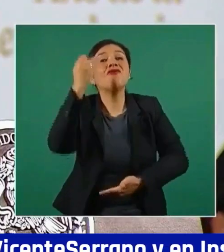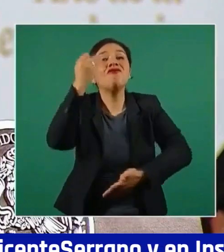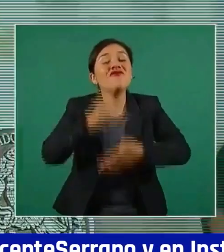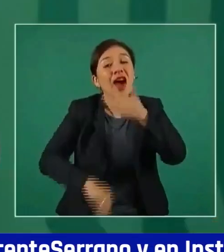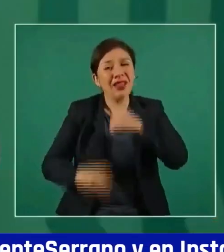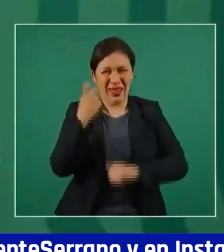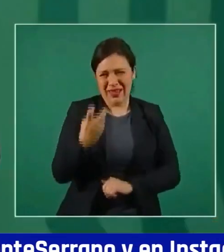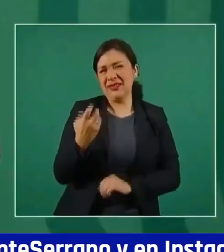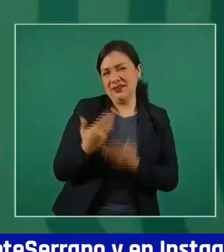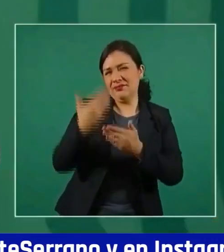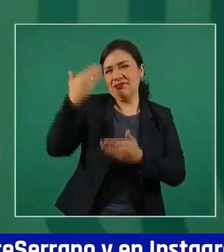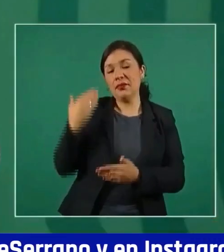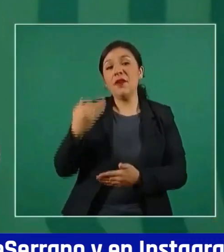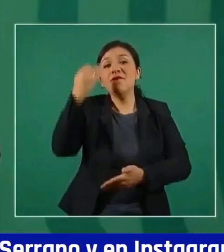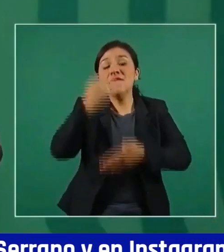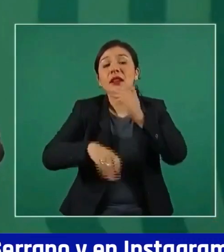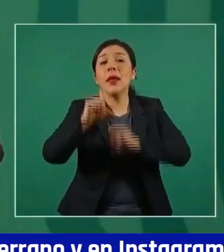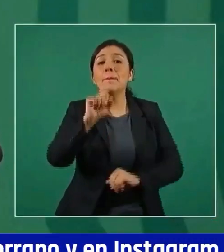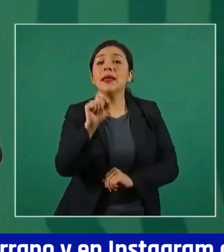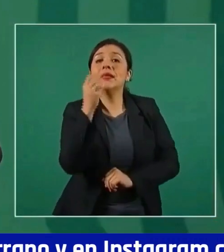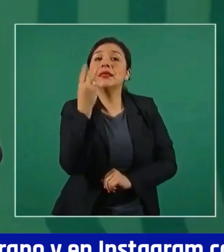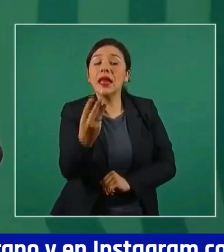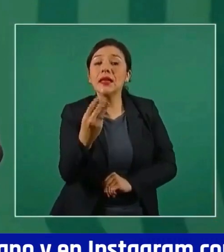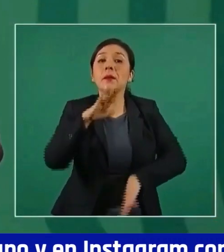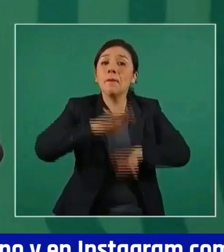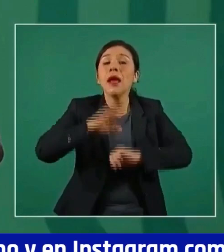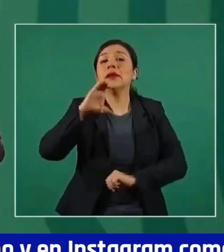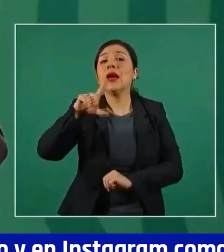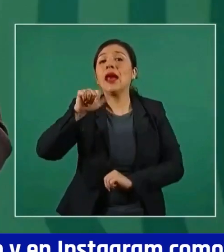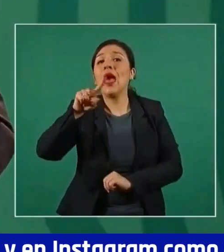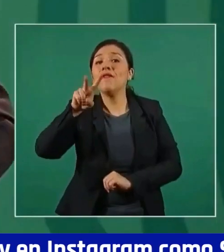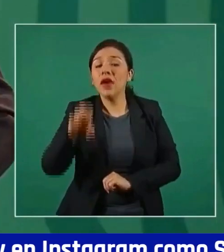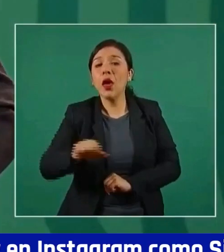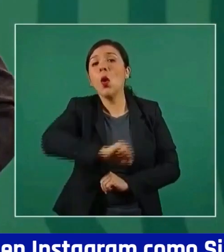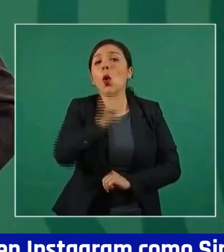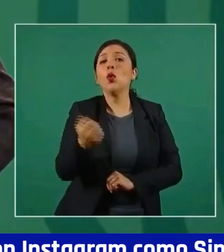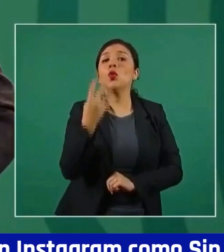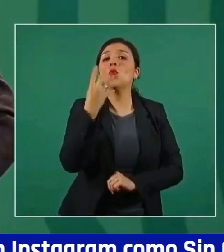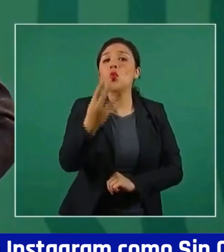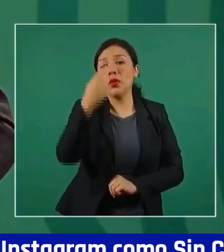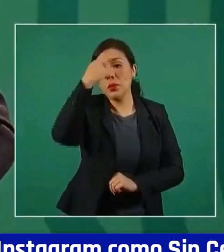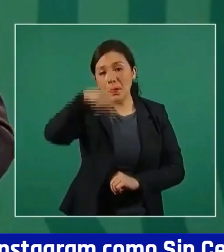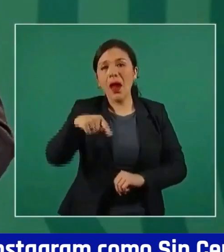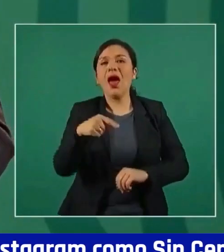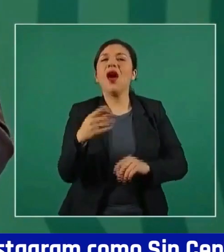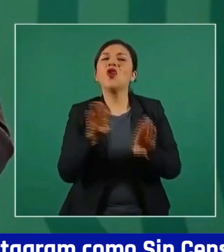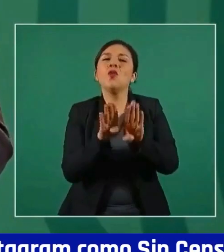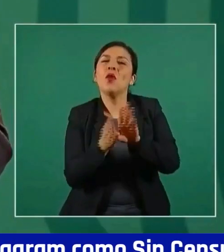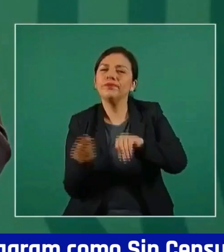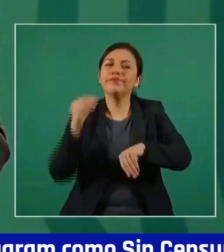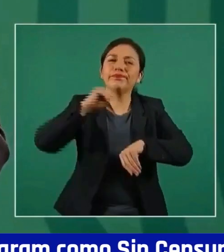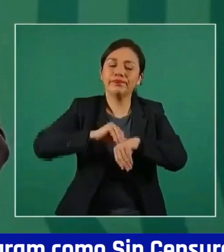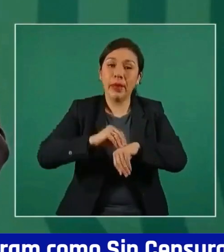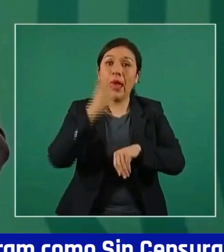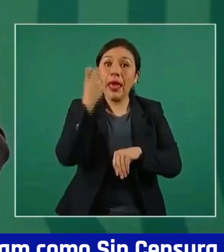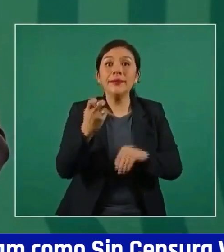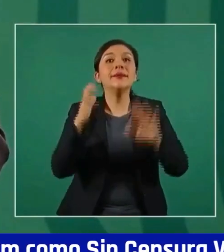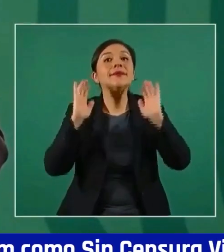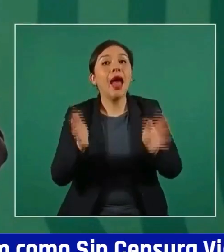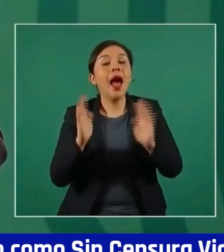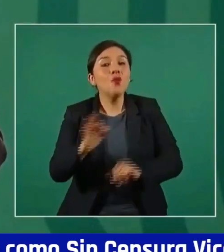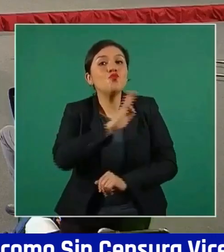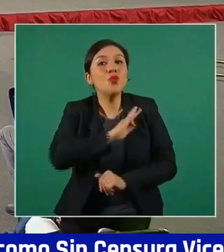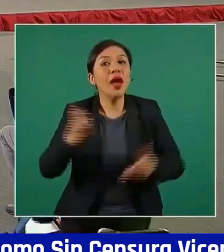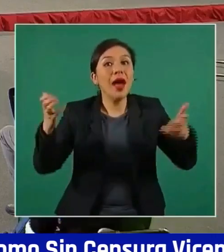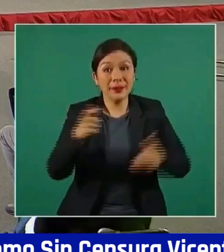ese entonces 23 claves de alto consumo y 4 de abasto complementario. Esto lo logramos, como